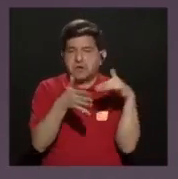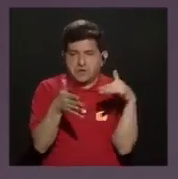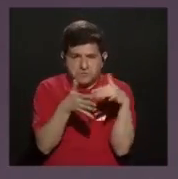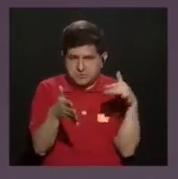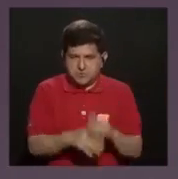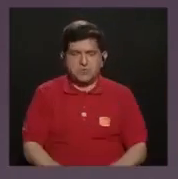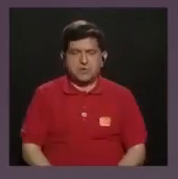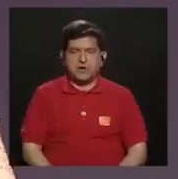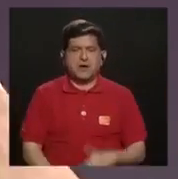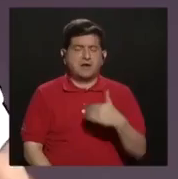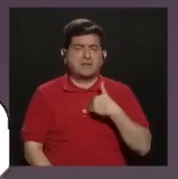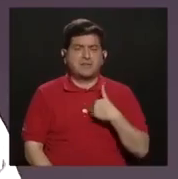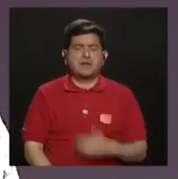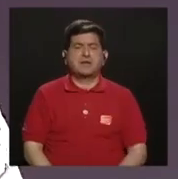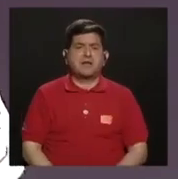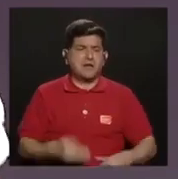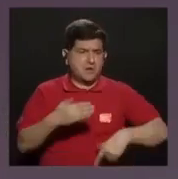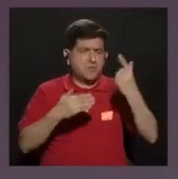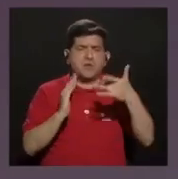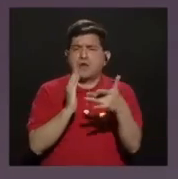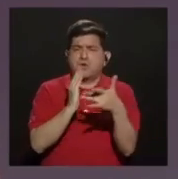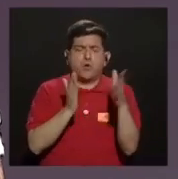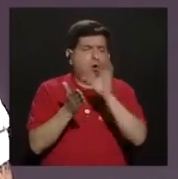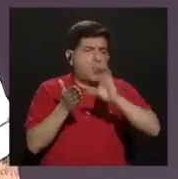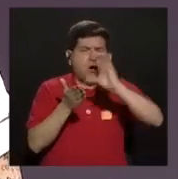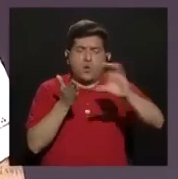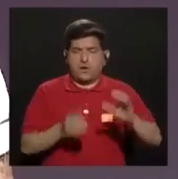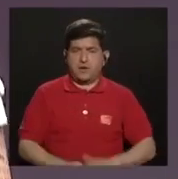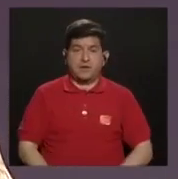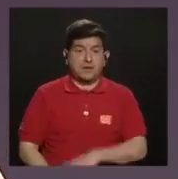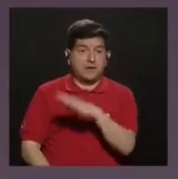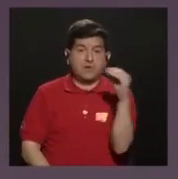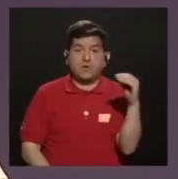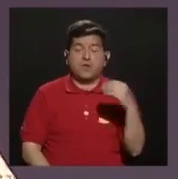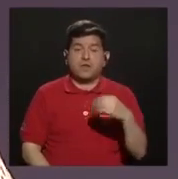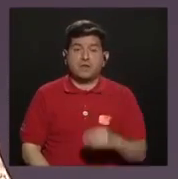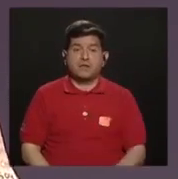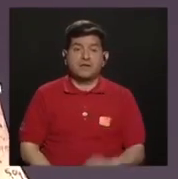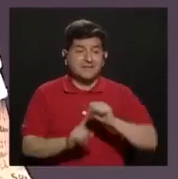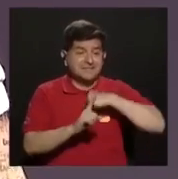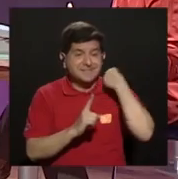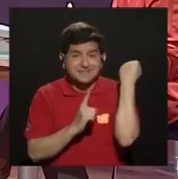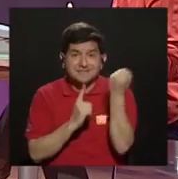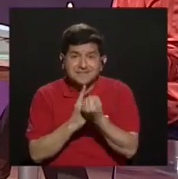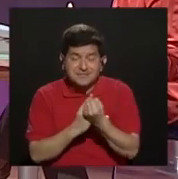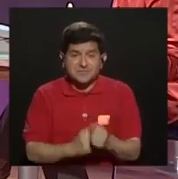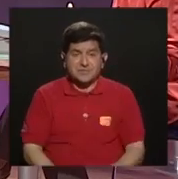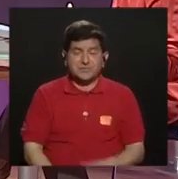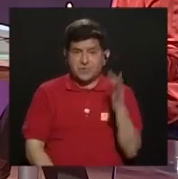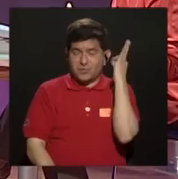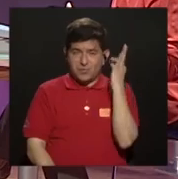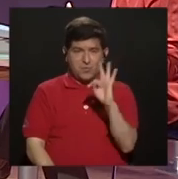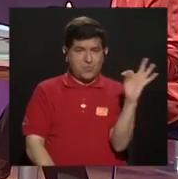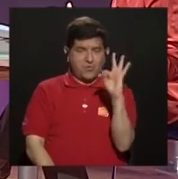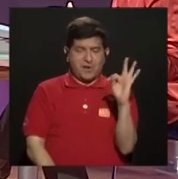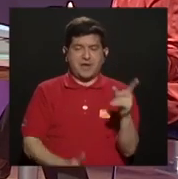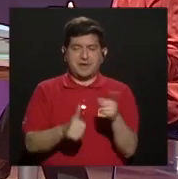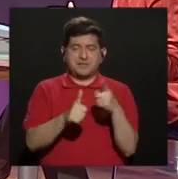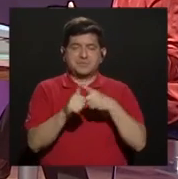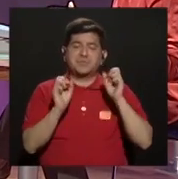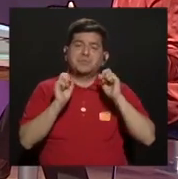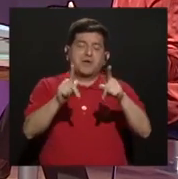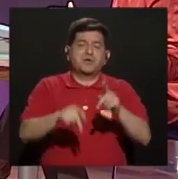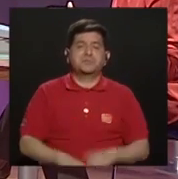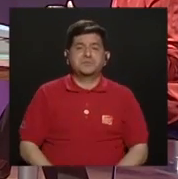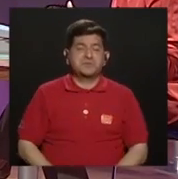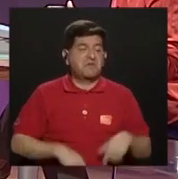Jimena, sacar mi técnico, mi colegio y trabajar. Que de primera mano, claro. Es que la situación es que las mujeres trans tenemos de primera opción la calle,